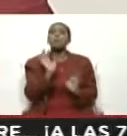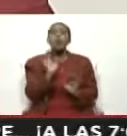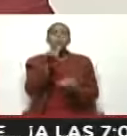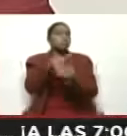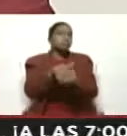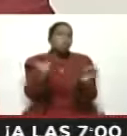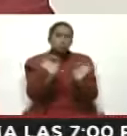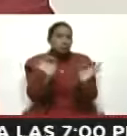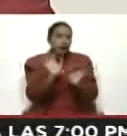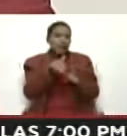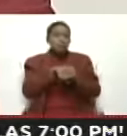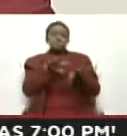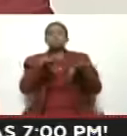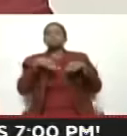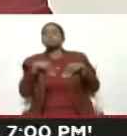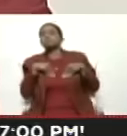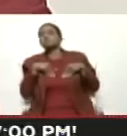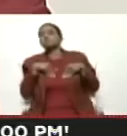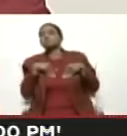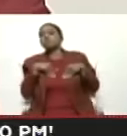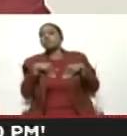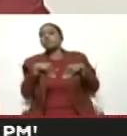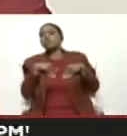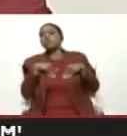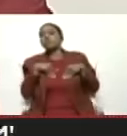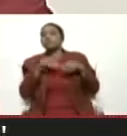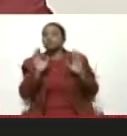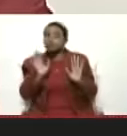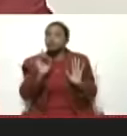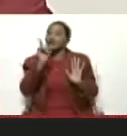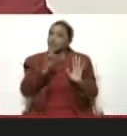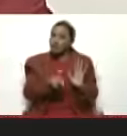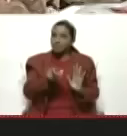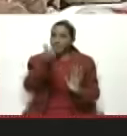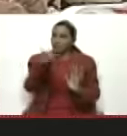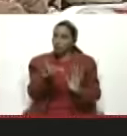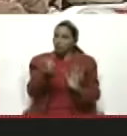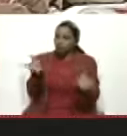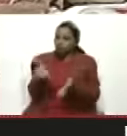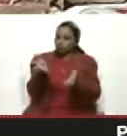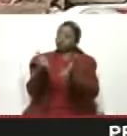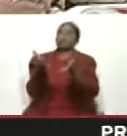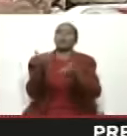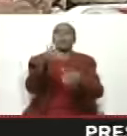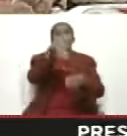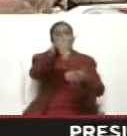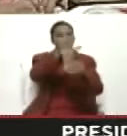rutinario cada vez que hay elecciones, buscarlo, incluirlo en el 1 por 10. Estamos hablando de